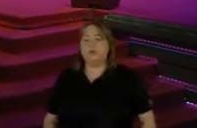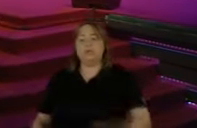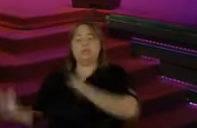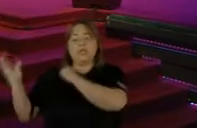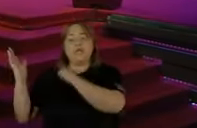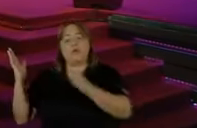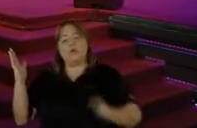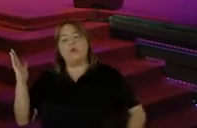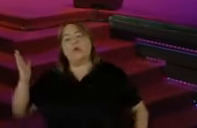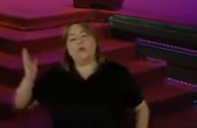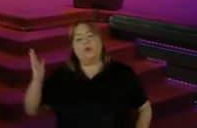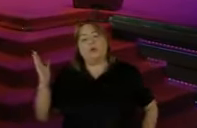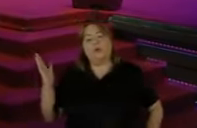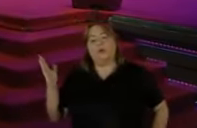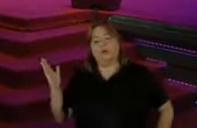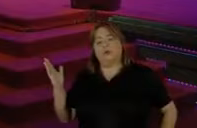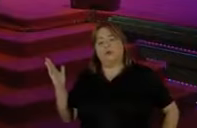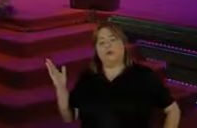Señor, te